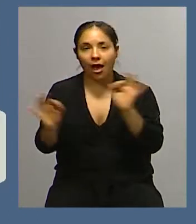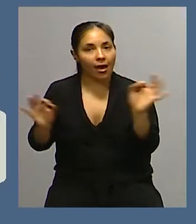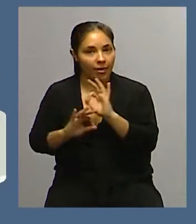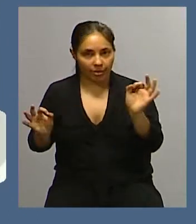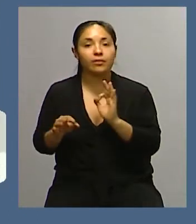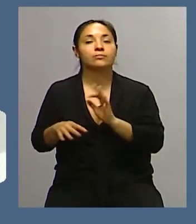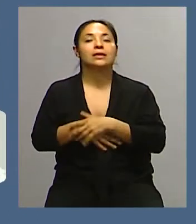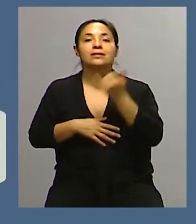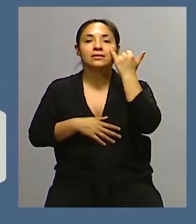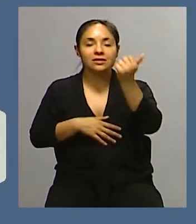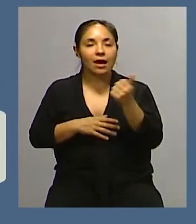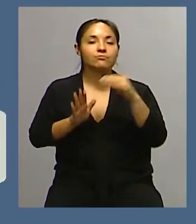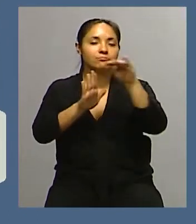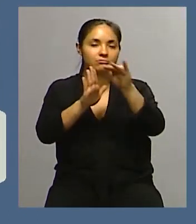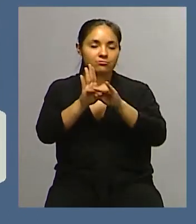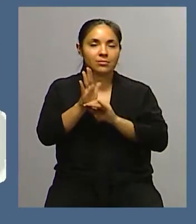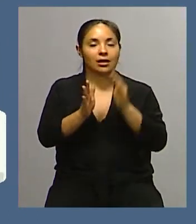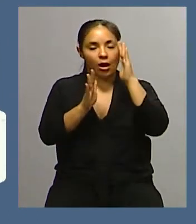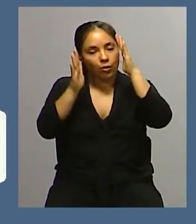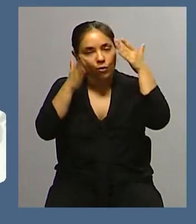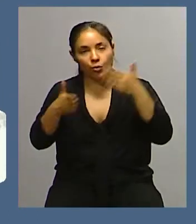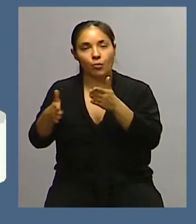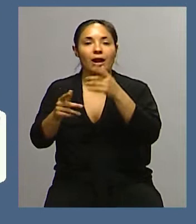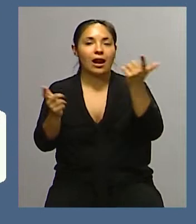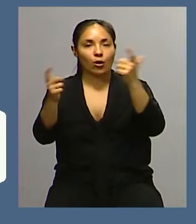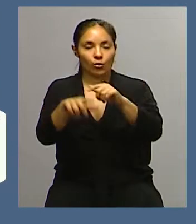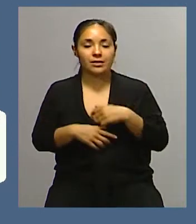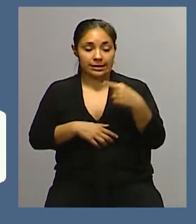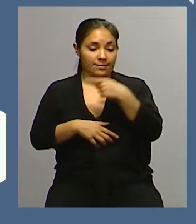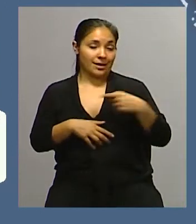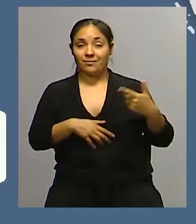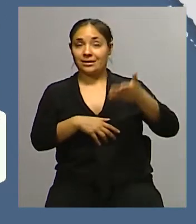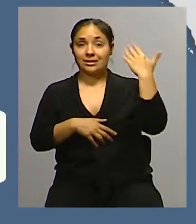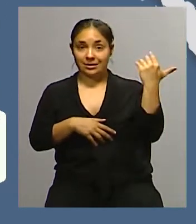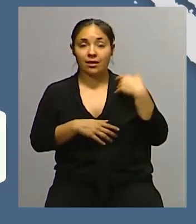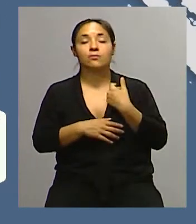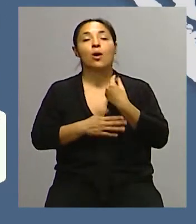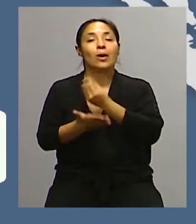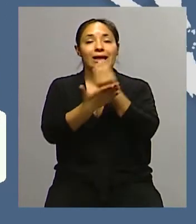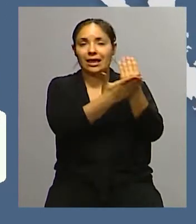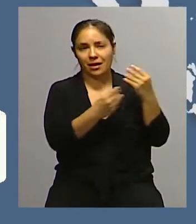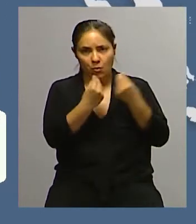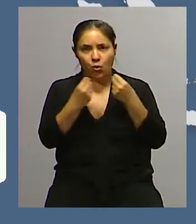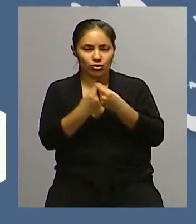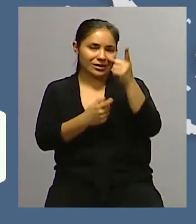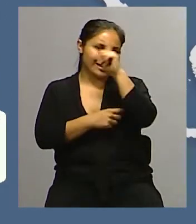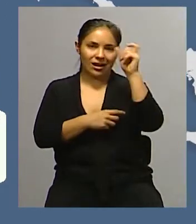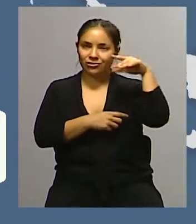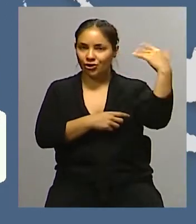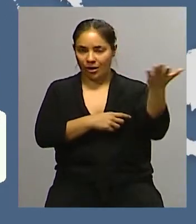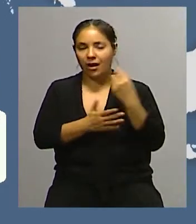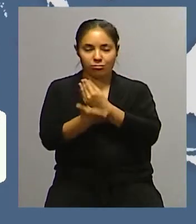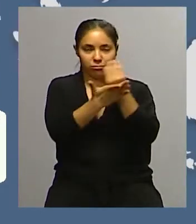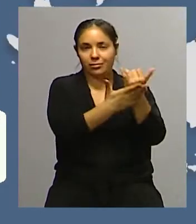y el perfil de la cumbre. ¿Por qué digo esto? Porque la semana pasada hubieron muchos líderes internacionales, pero sobre